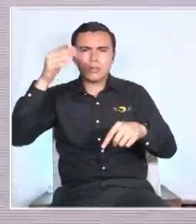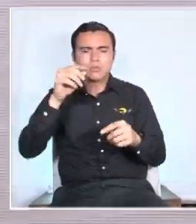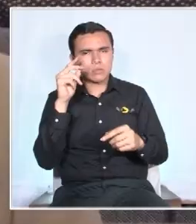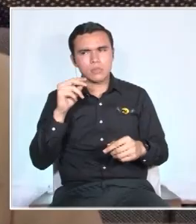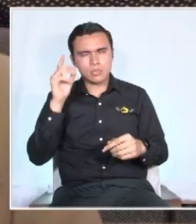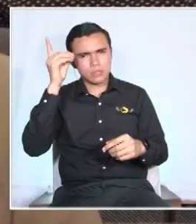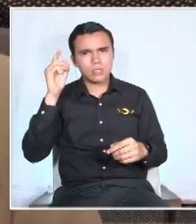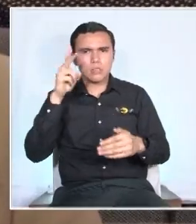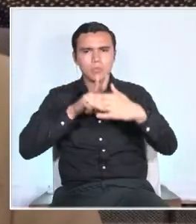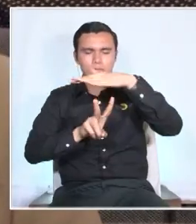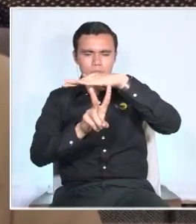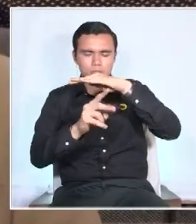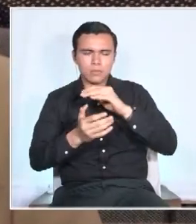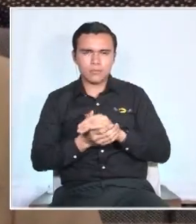profético.